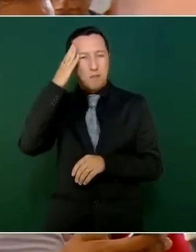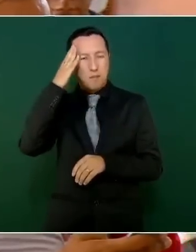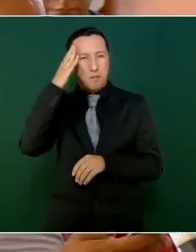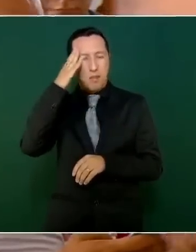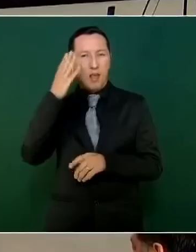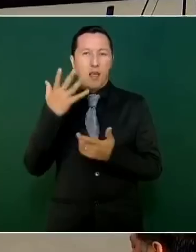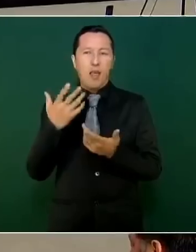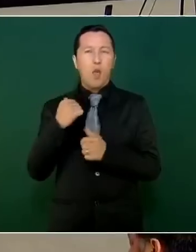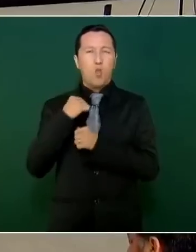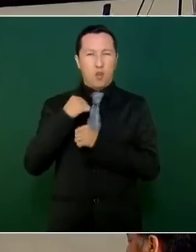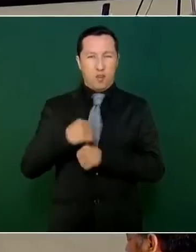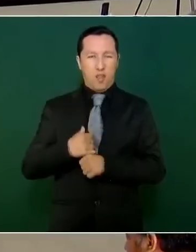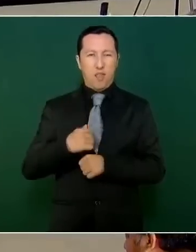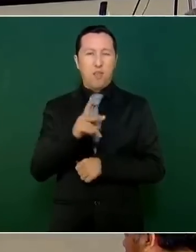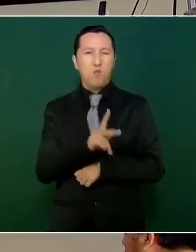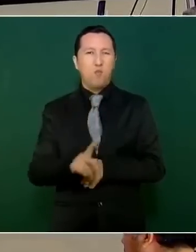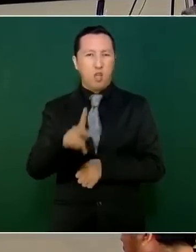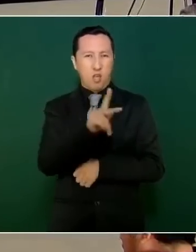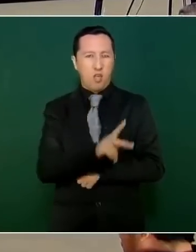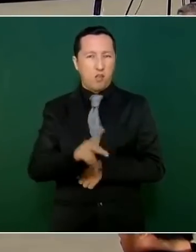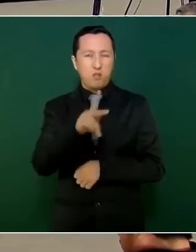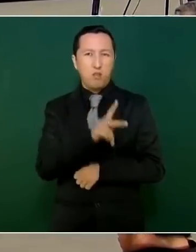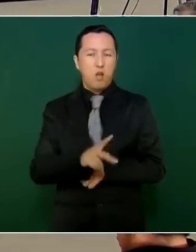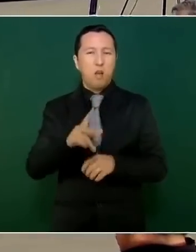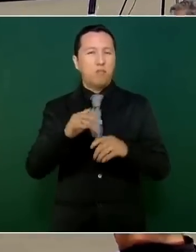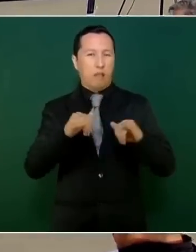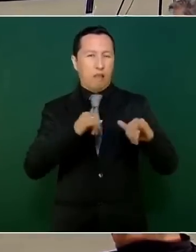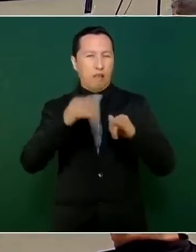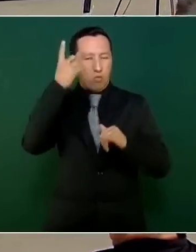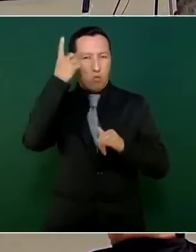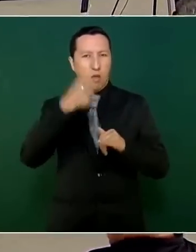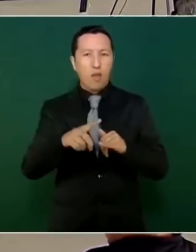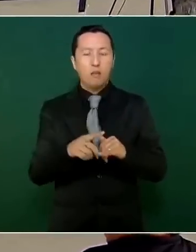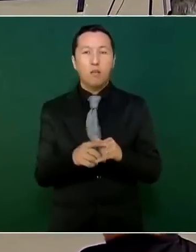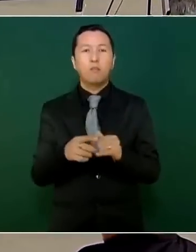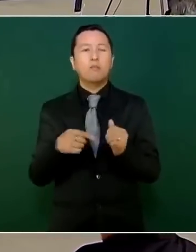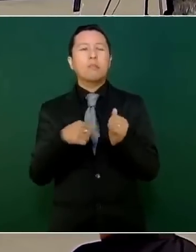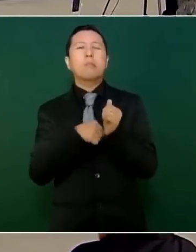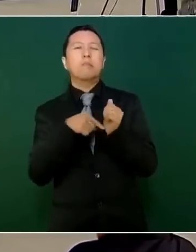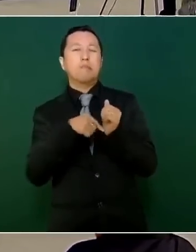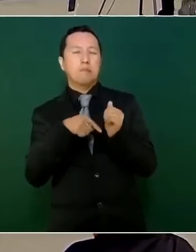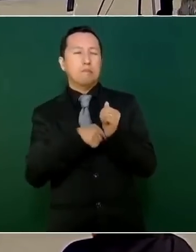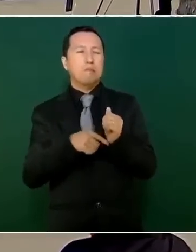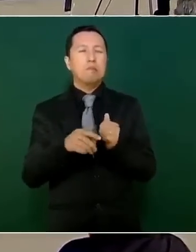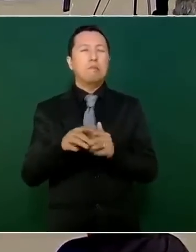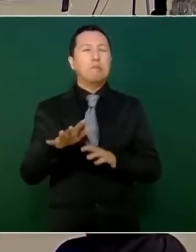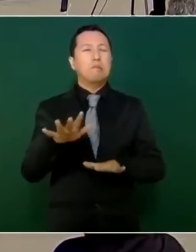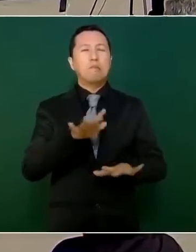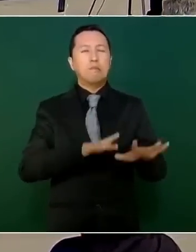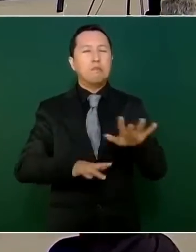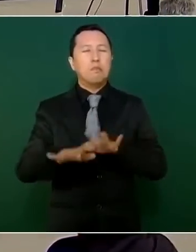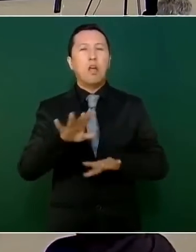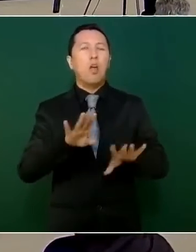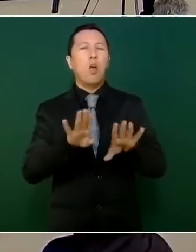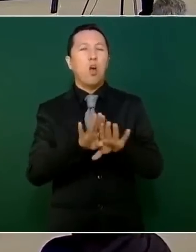comisariados ejidales para poder ellos engañarlos y